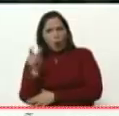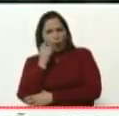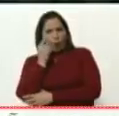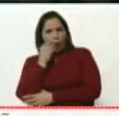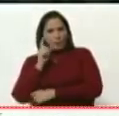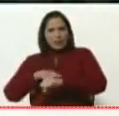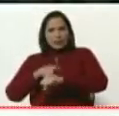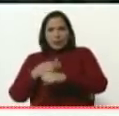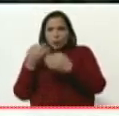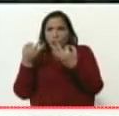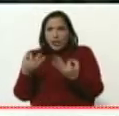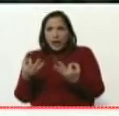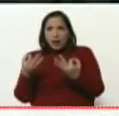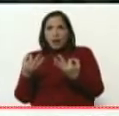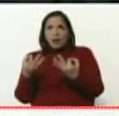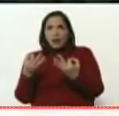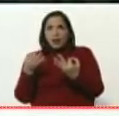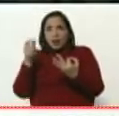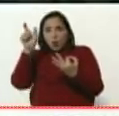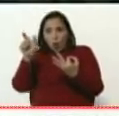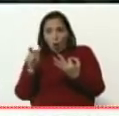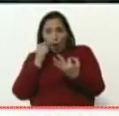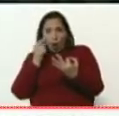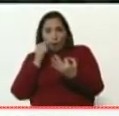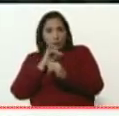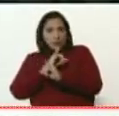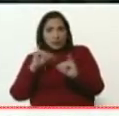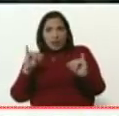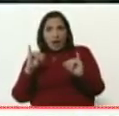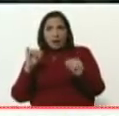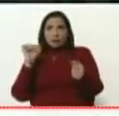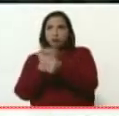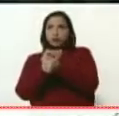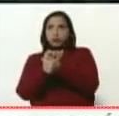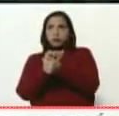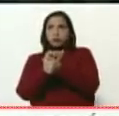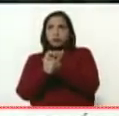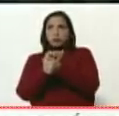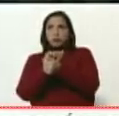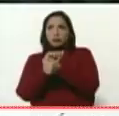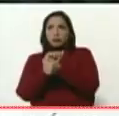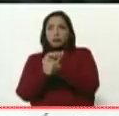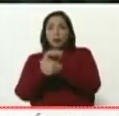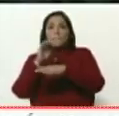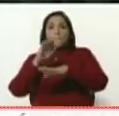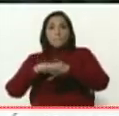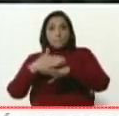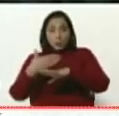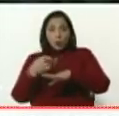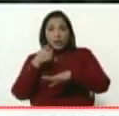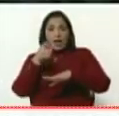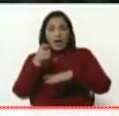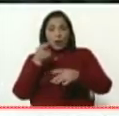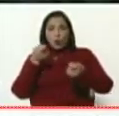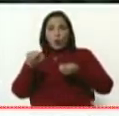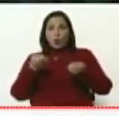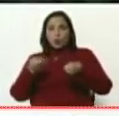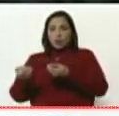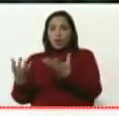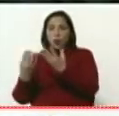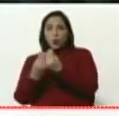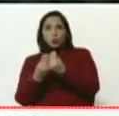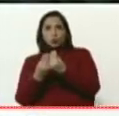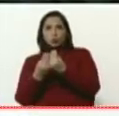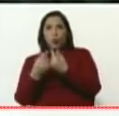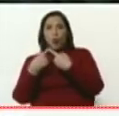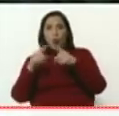tiempo real que este señor Balaguer había sido detenido? Pues porque es el coordinador, junto con Toñito